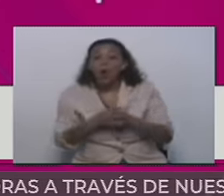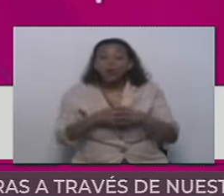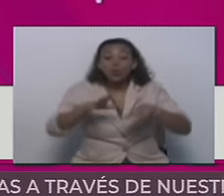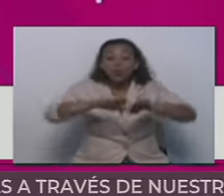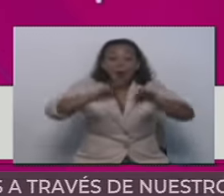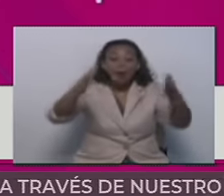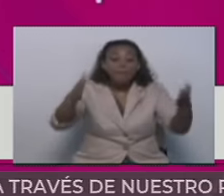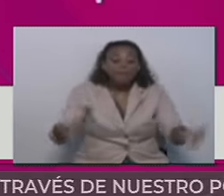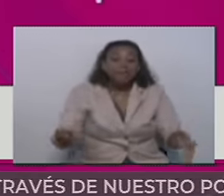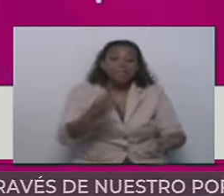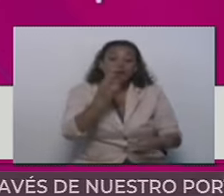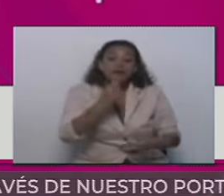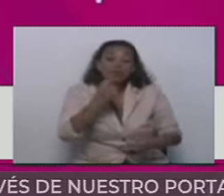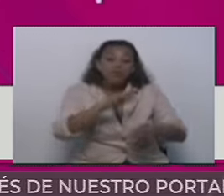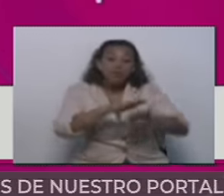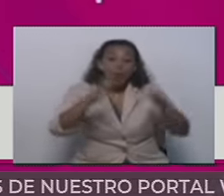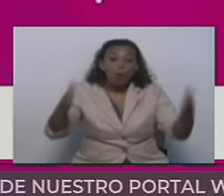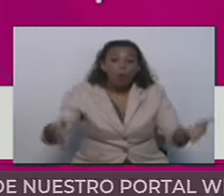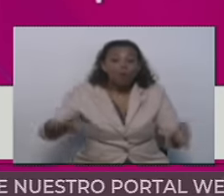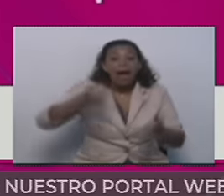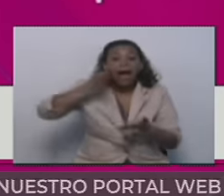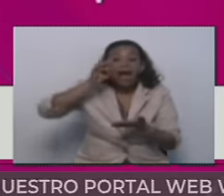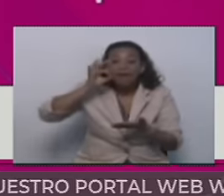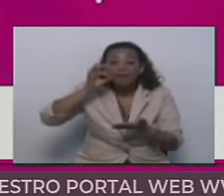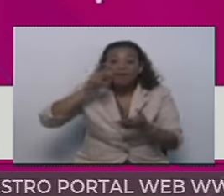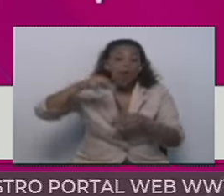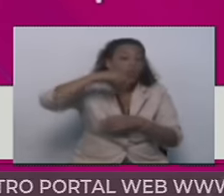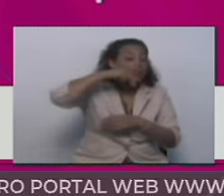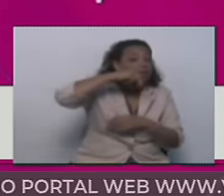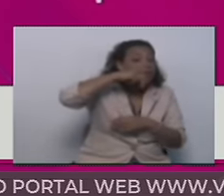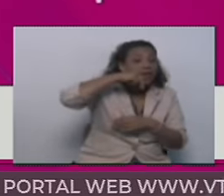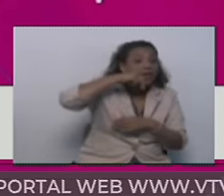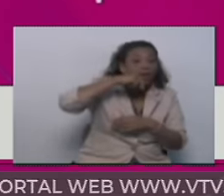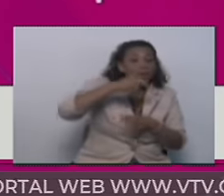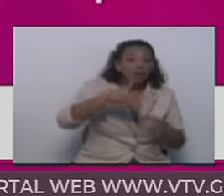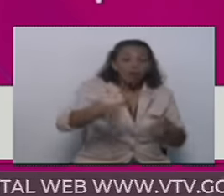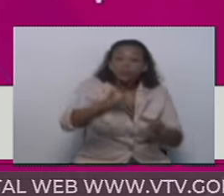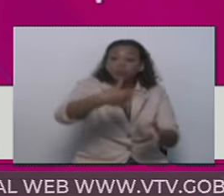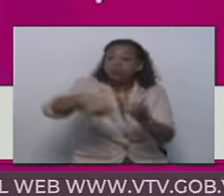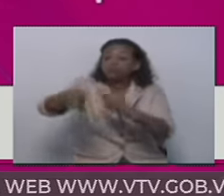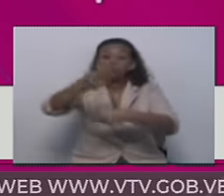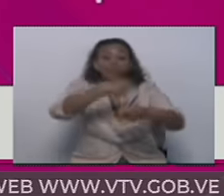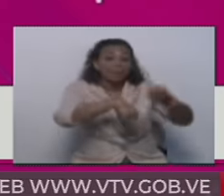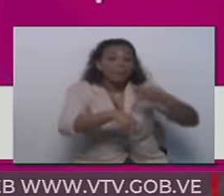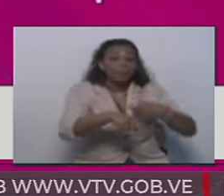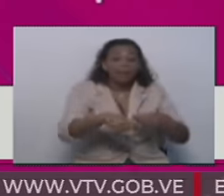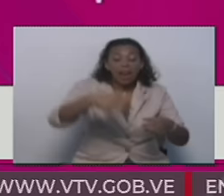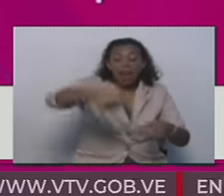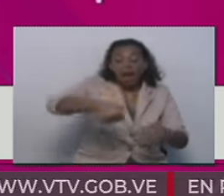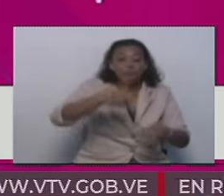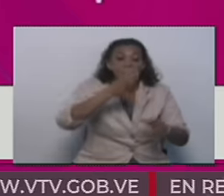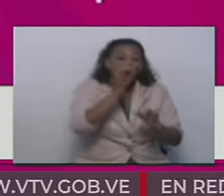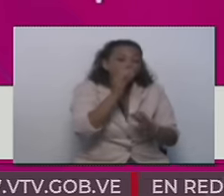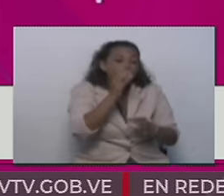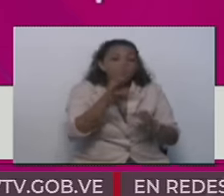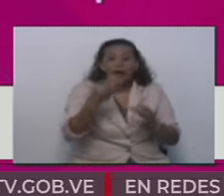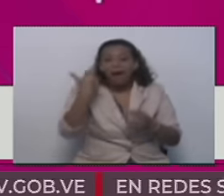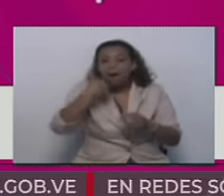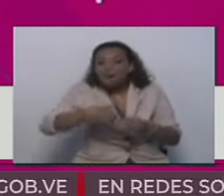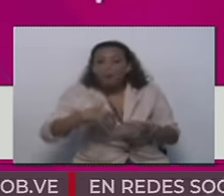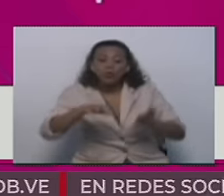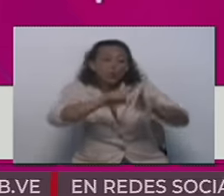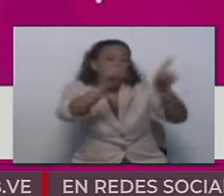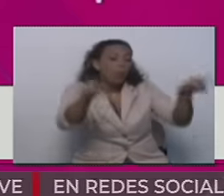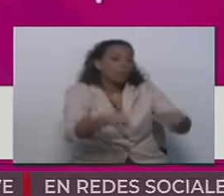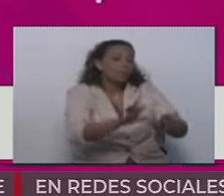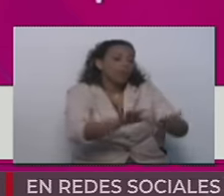mesita roja, llevaba café, llevaba a los nietos para que le llevaran la cava, los termos, y ponía un